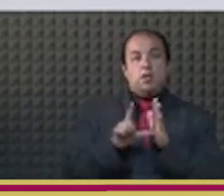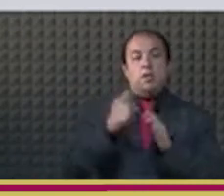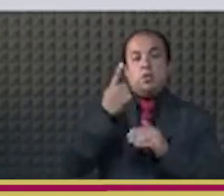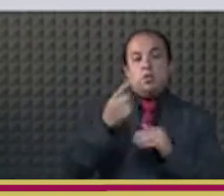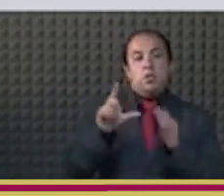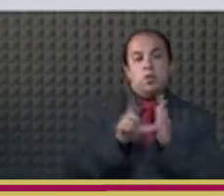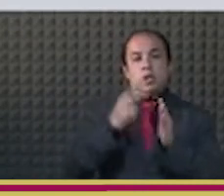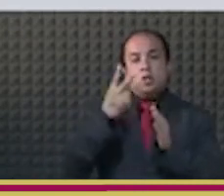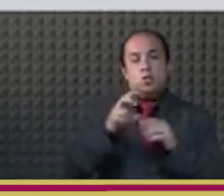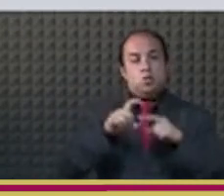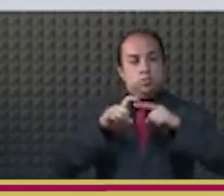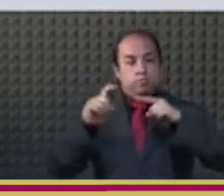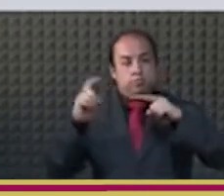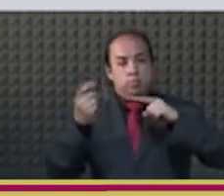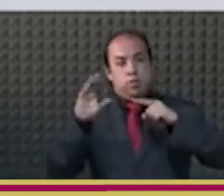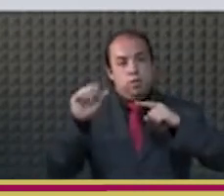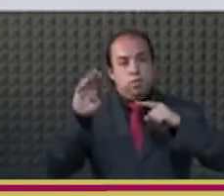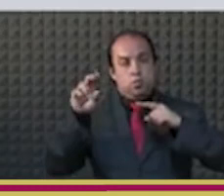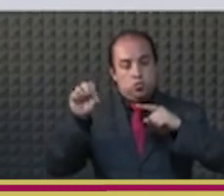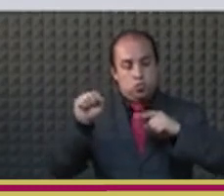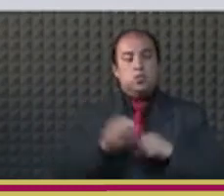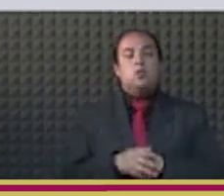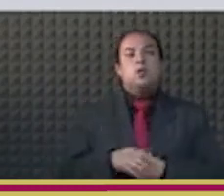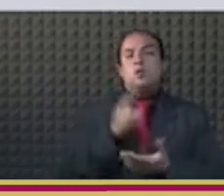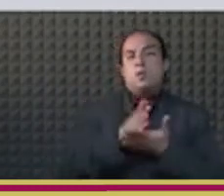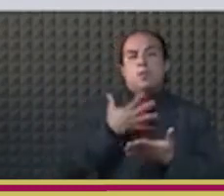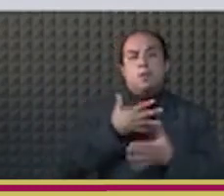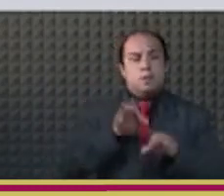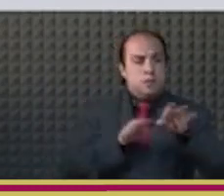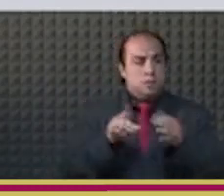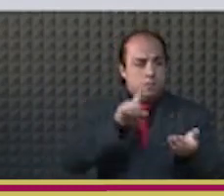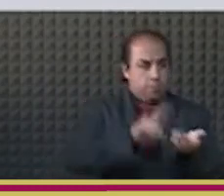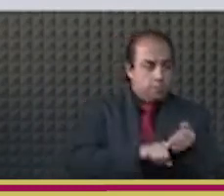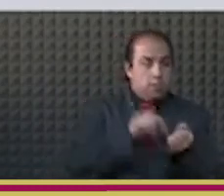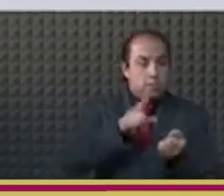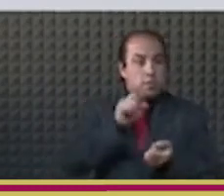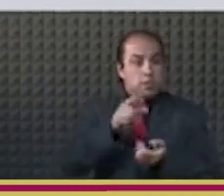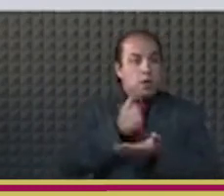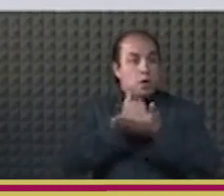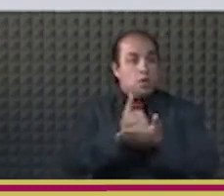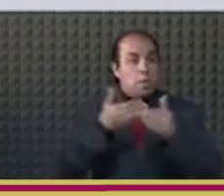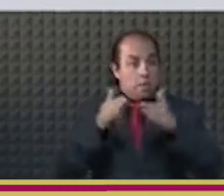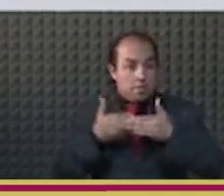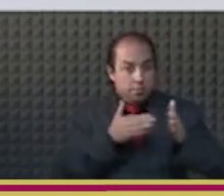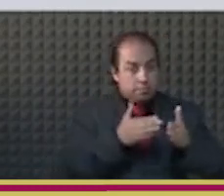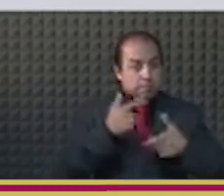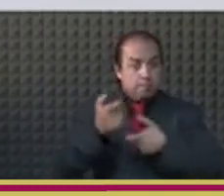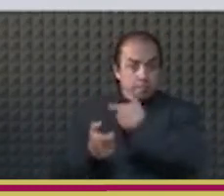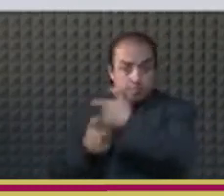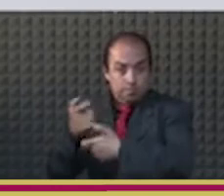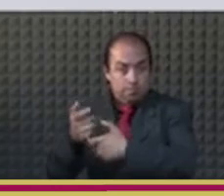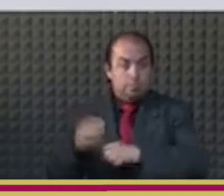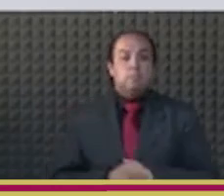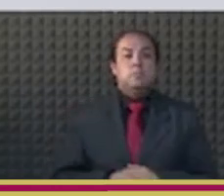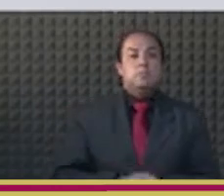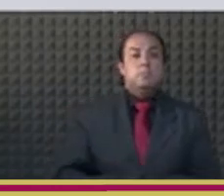del Cablebús, que no solamente generan empleos por sí mismos, sino que ayudan a reactivar la economía,